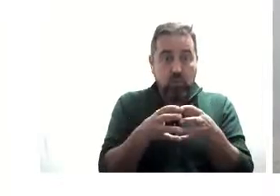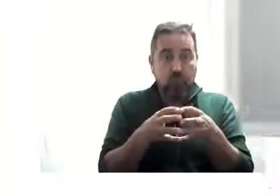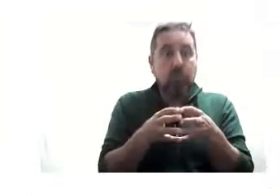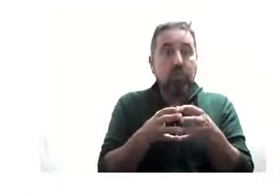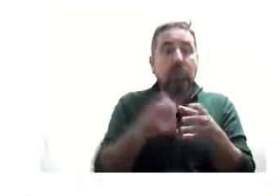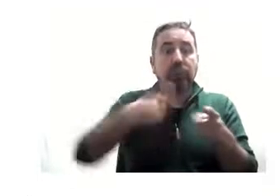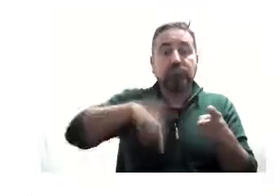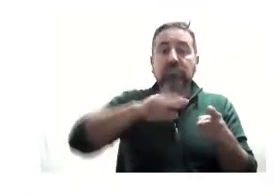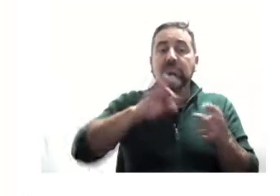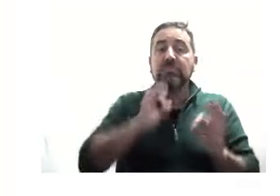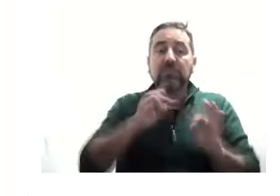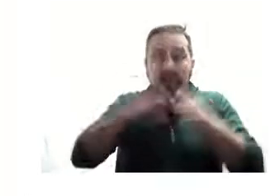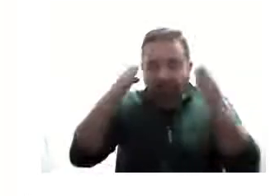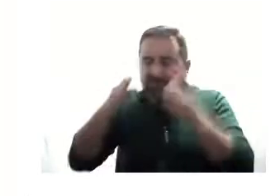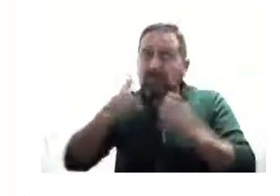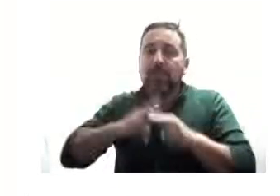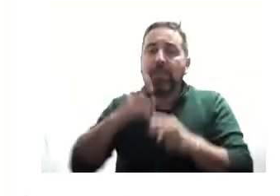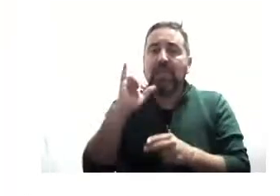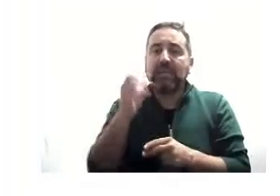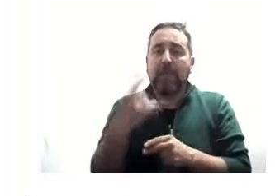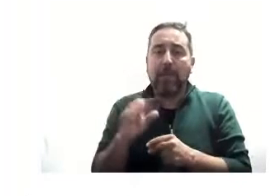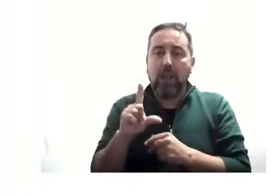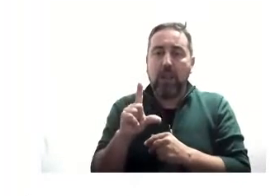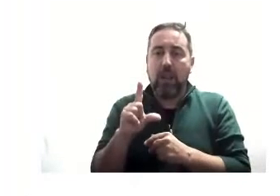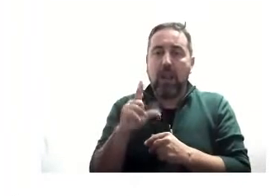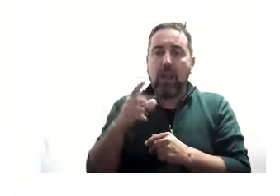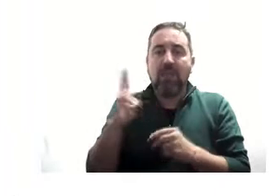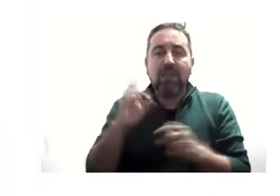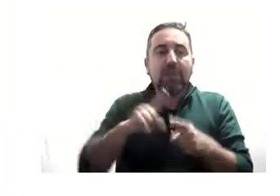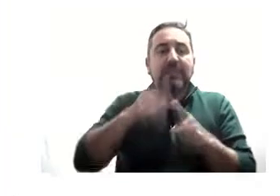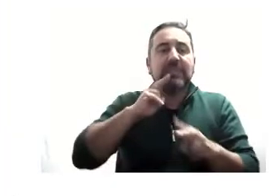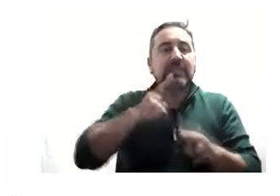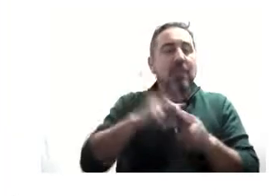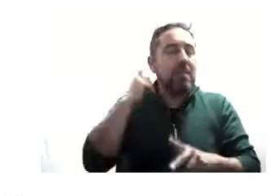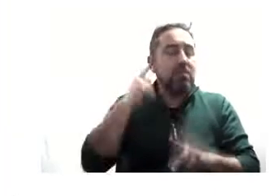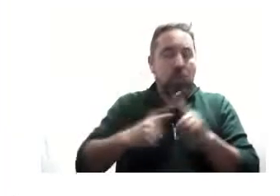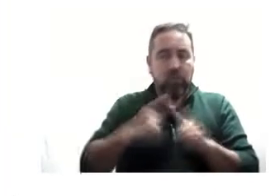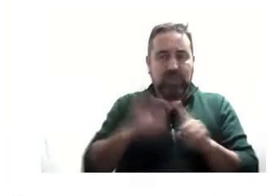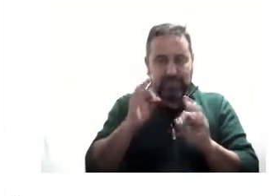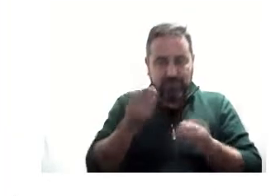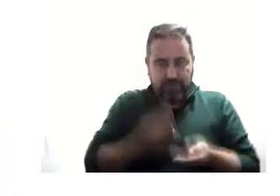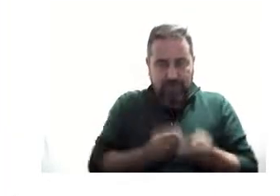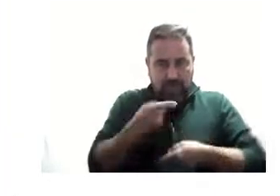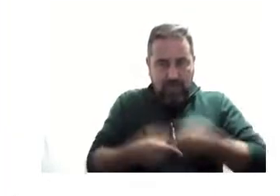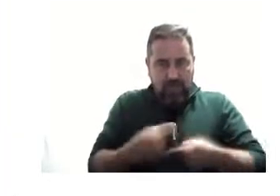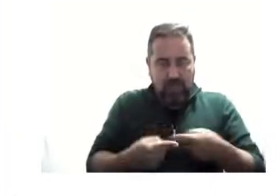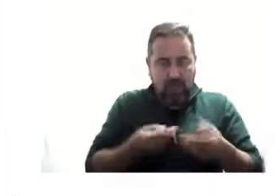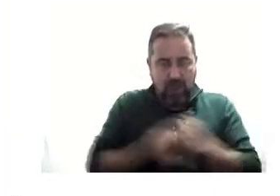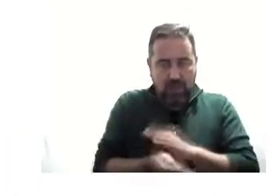pues, estamos centrados en las hipocusas hereditarias. Como